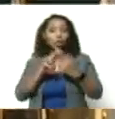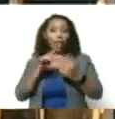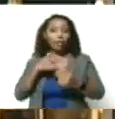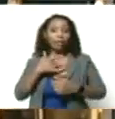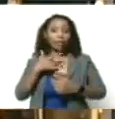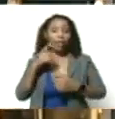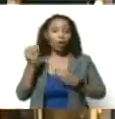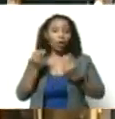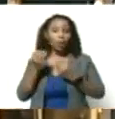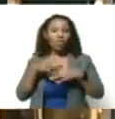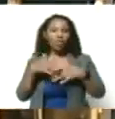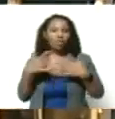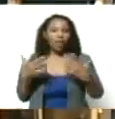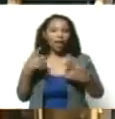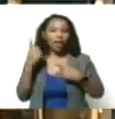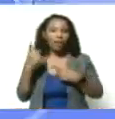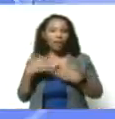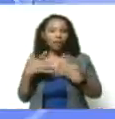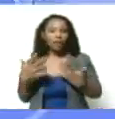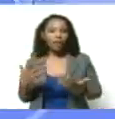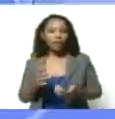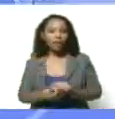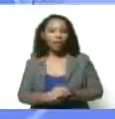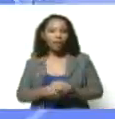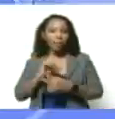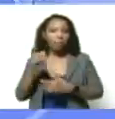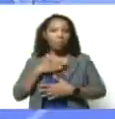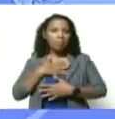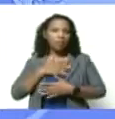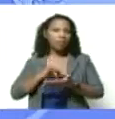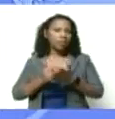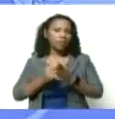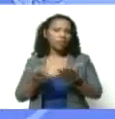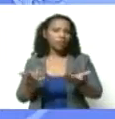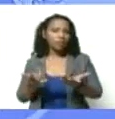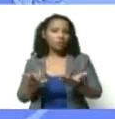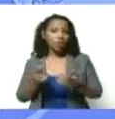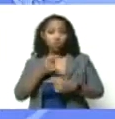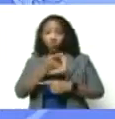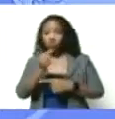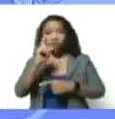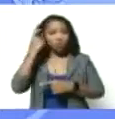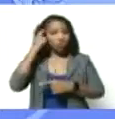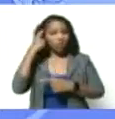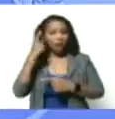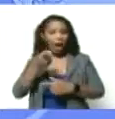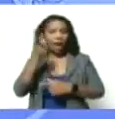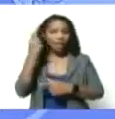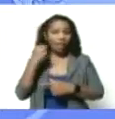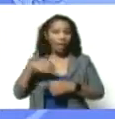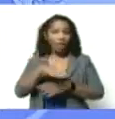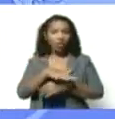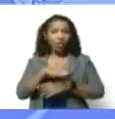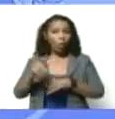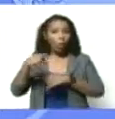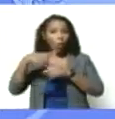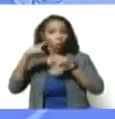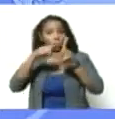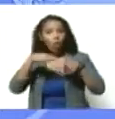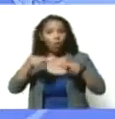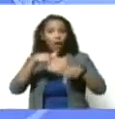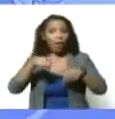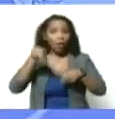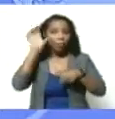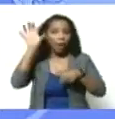sentir a Earle. ¿Qué era Earle para ellos? Ustedes no se imaginan ayer, y donde están en otras partes del